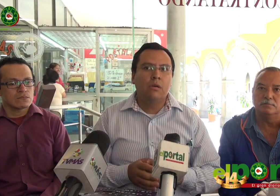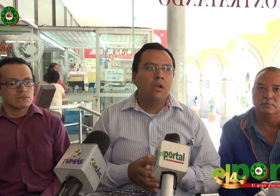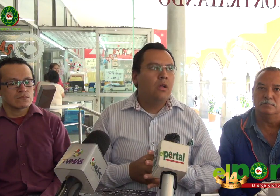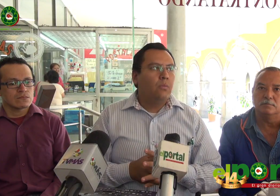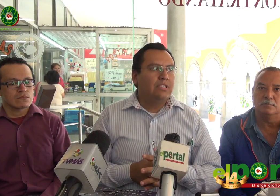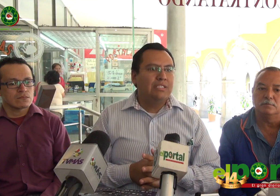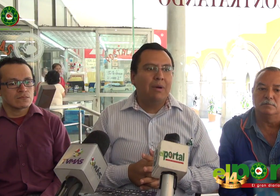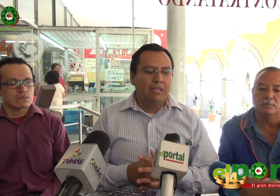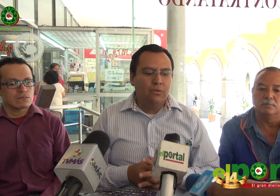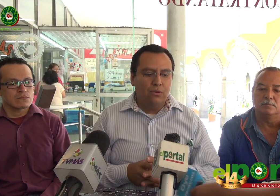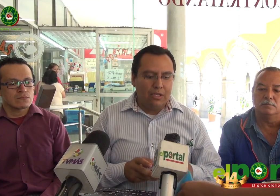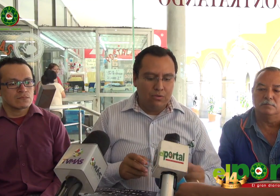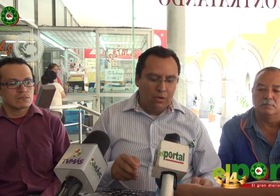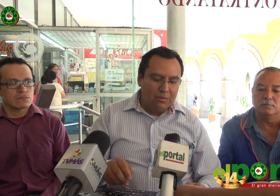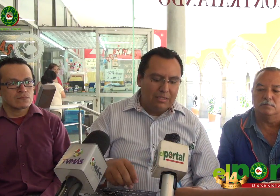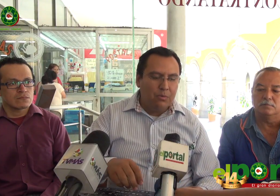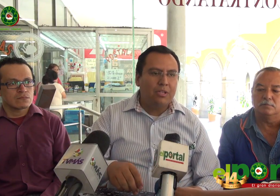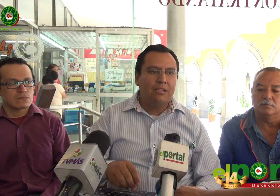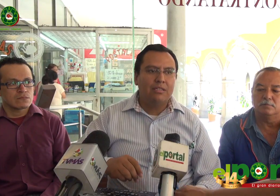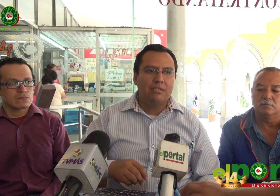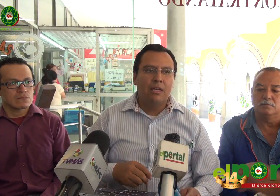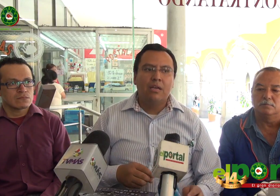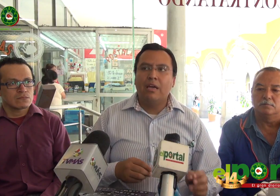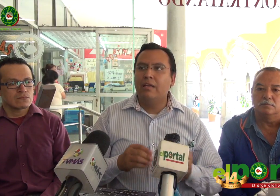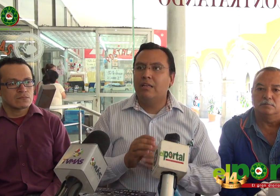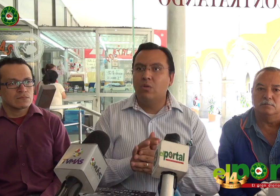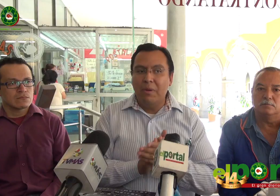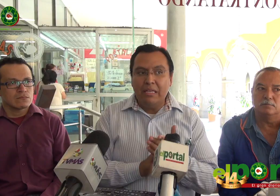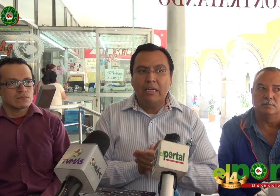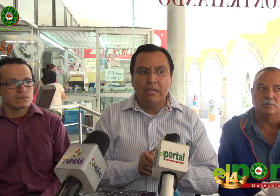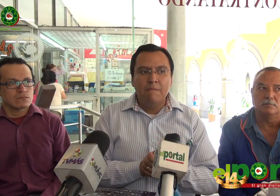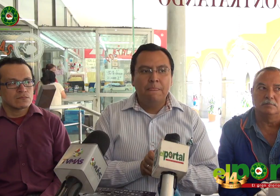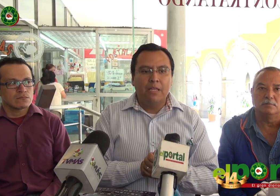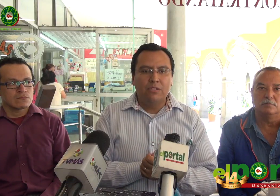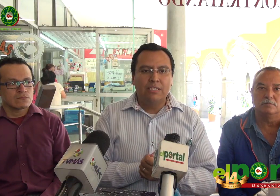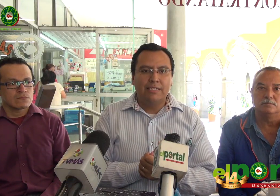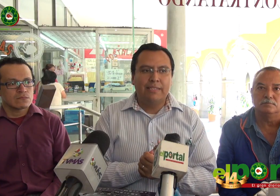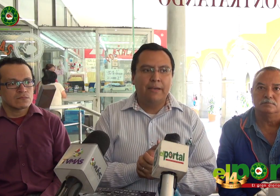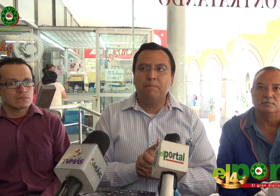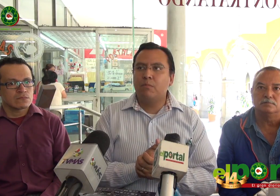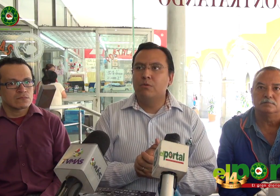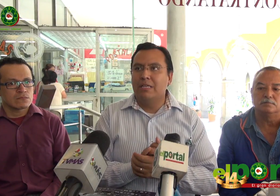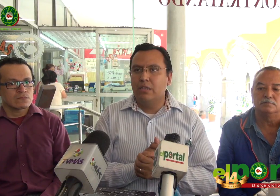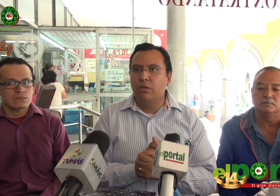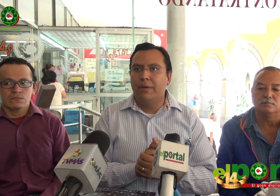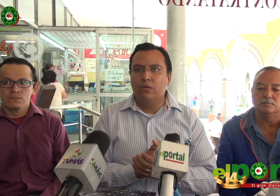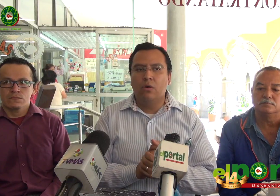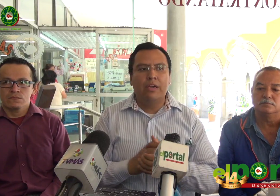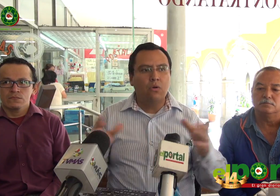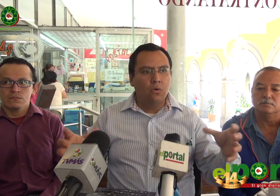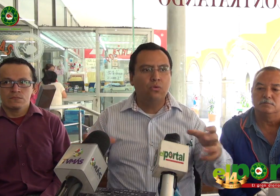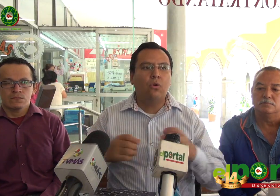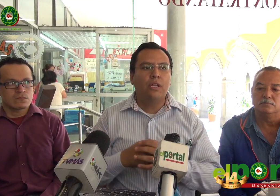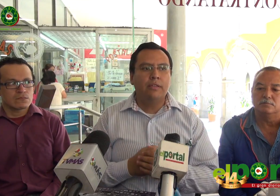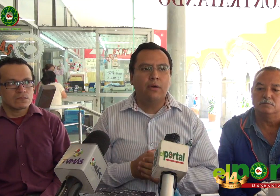recinto pues, de esta magnitud, ¿no? Que es uno de los más importantes que hay en Latinoamérica. Entonces, pues va a ser un evento